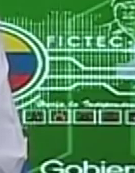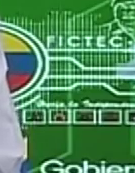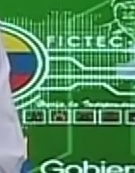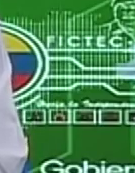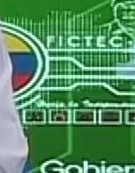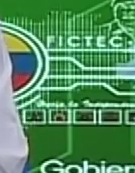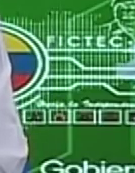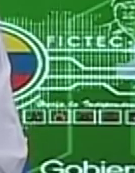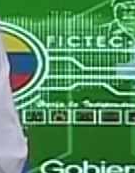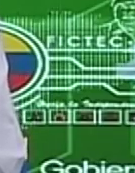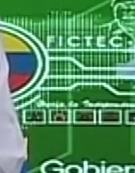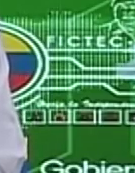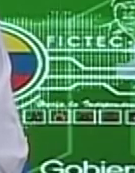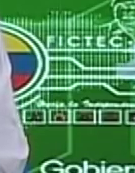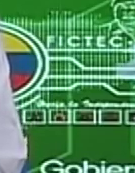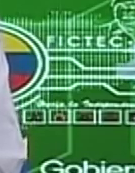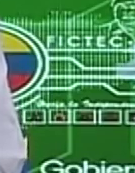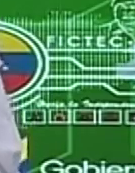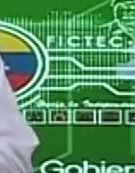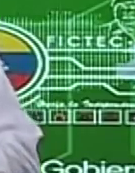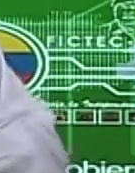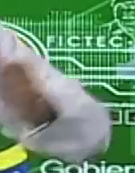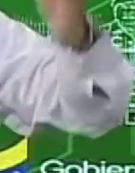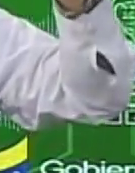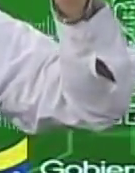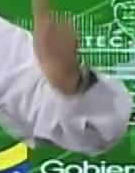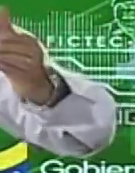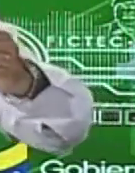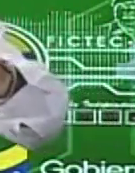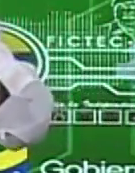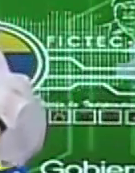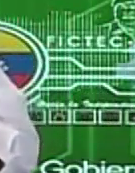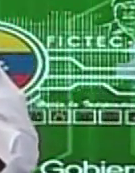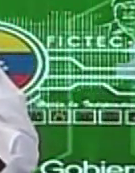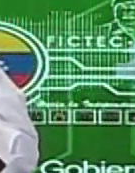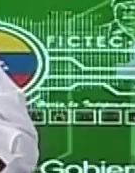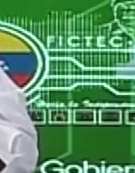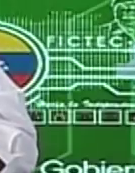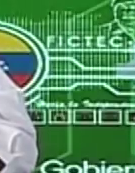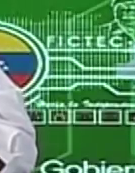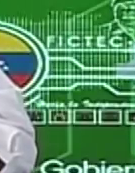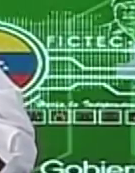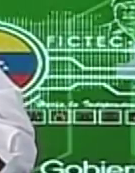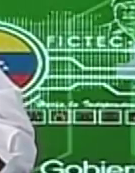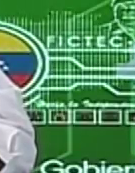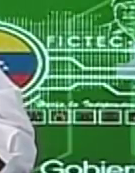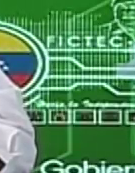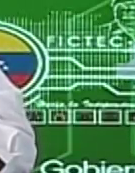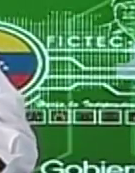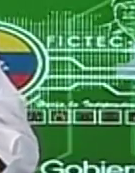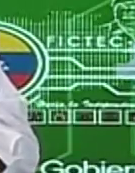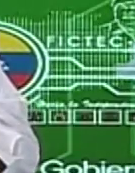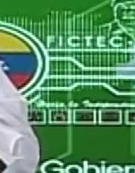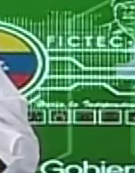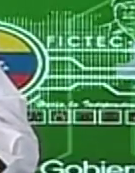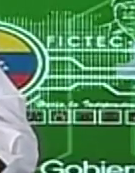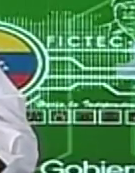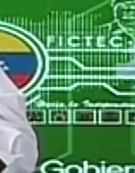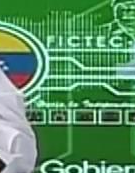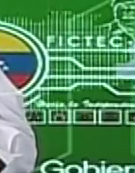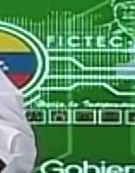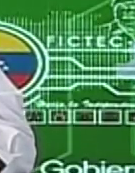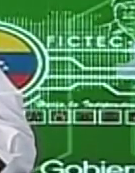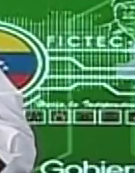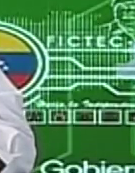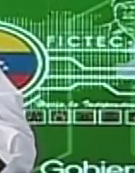telecomunicaciones garantizados que nosotros hayamos conocido. Fe en ustedes. y en el esfuerzo que tenemos